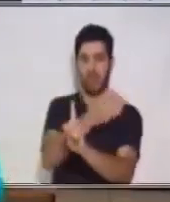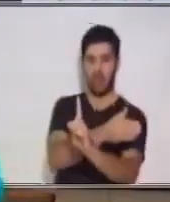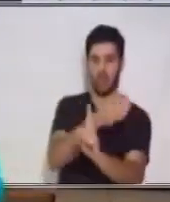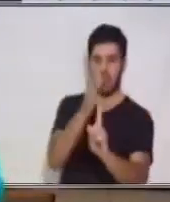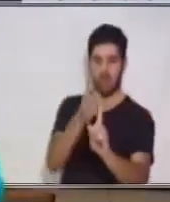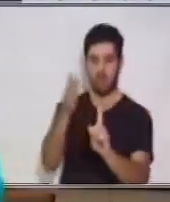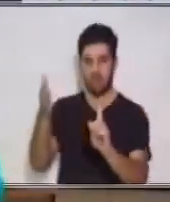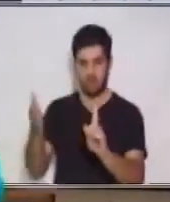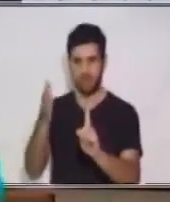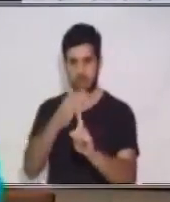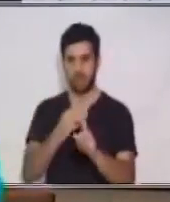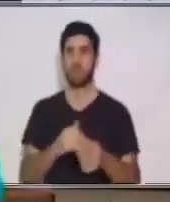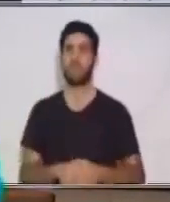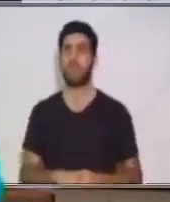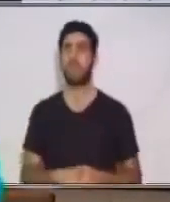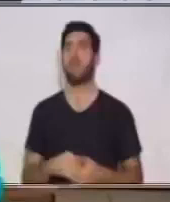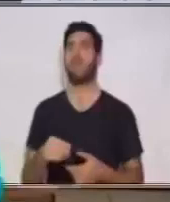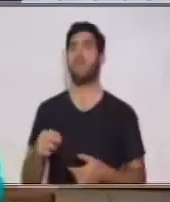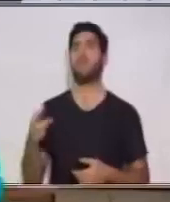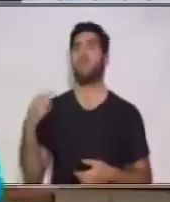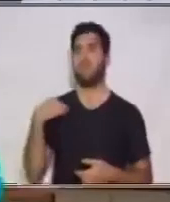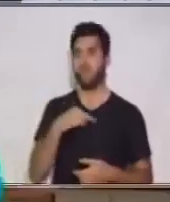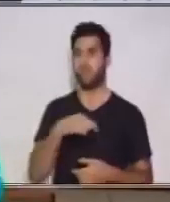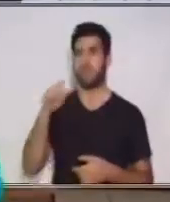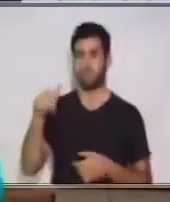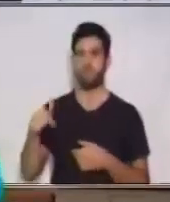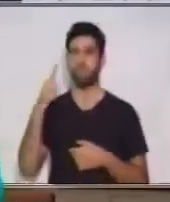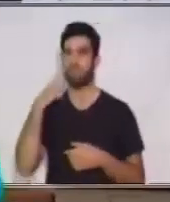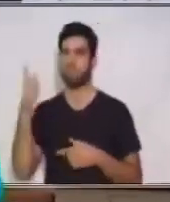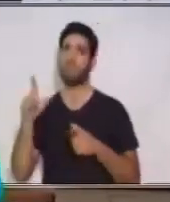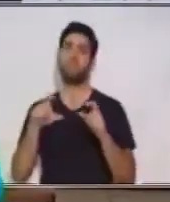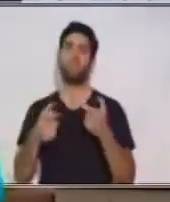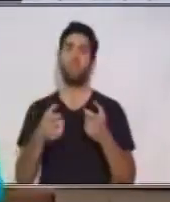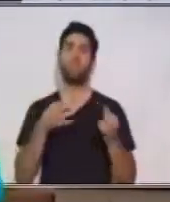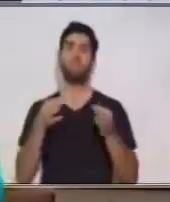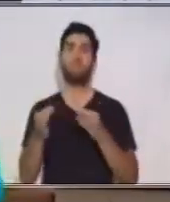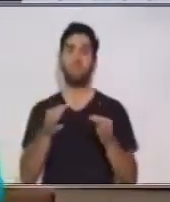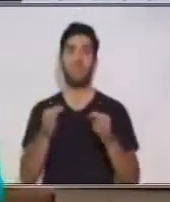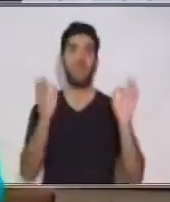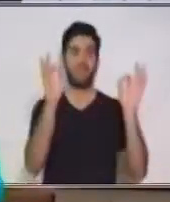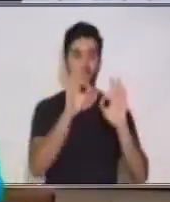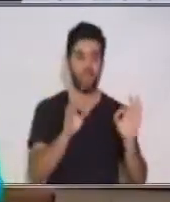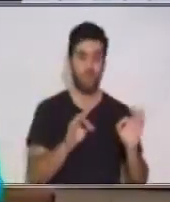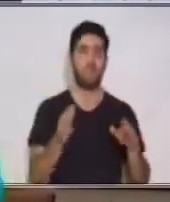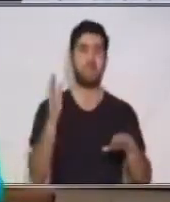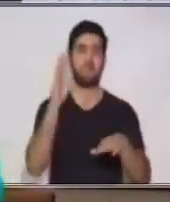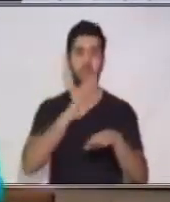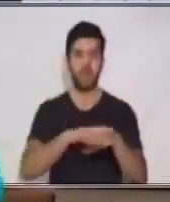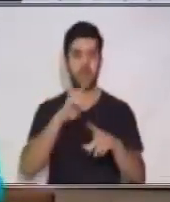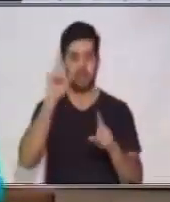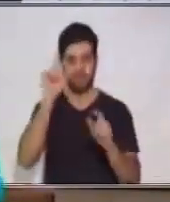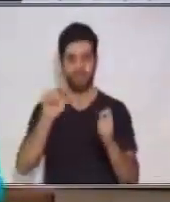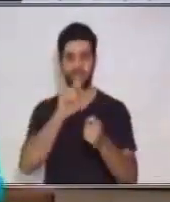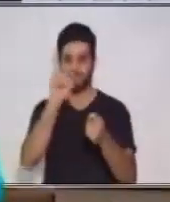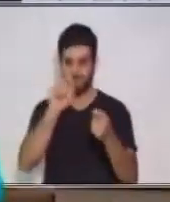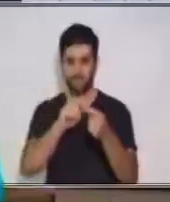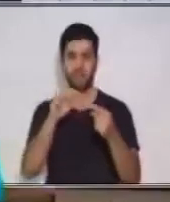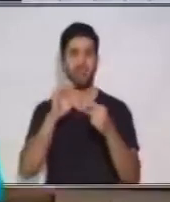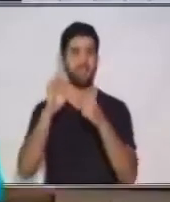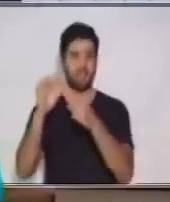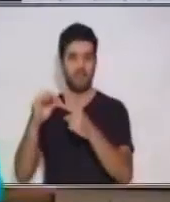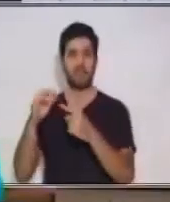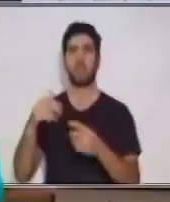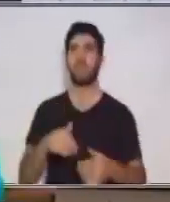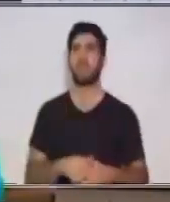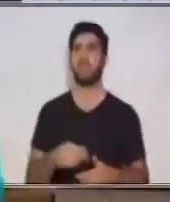como alguna estructura general, sino que lo podemos ver más de una forma más específica. Y vamos a adentrarnos